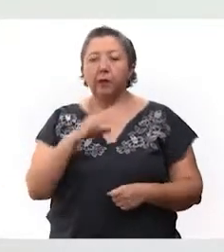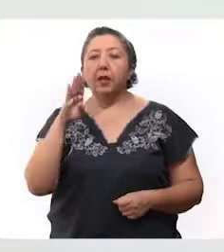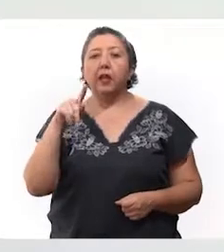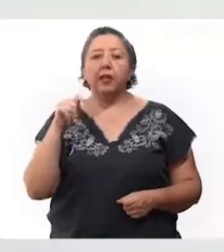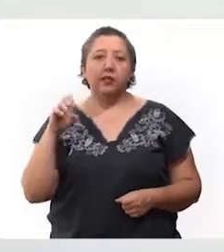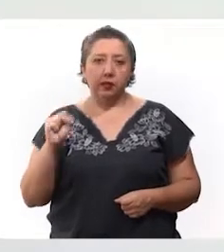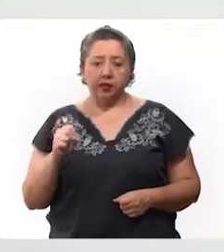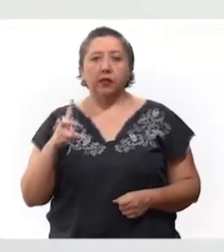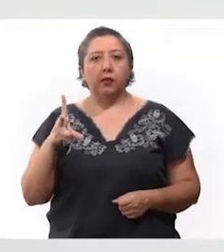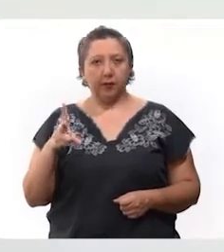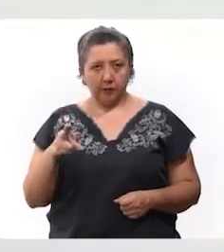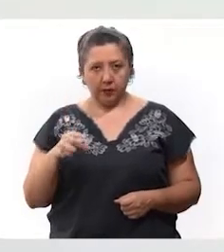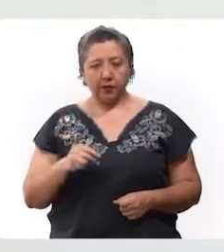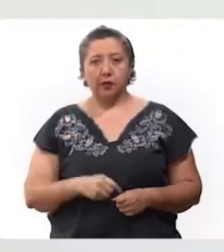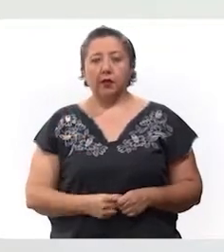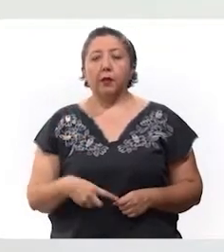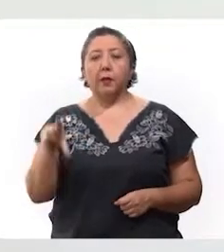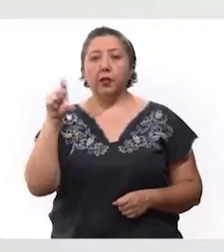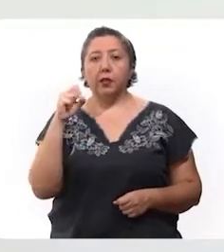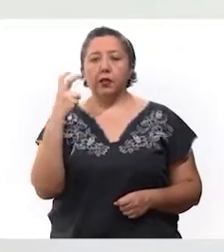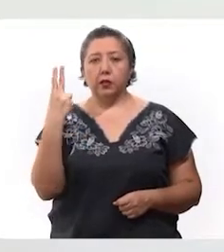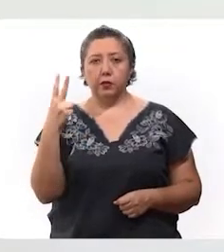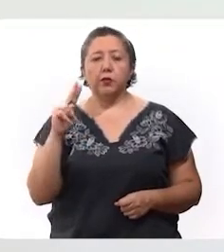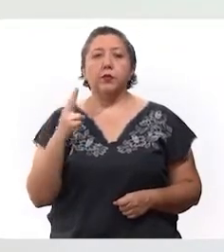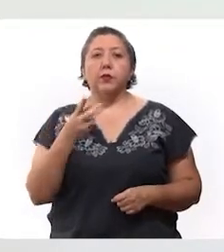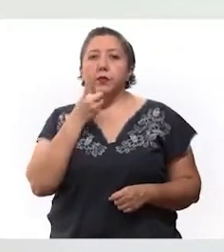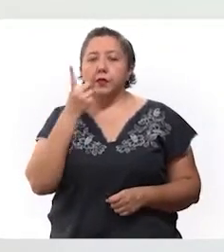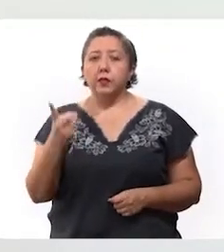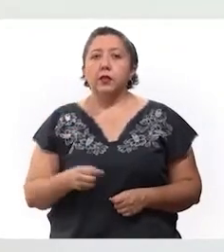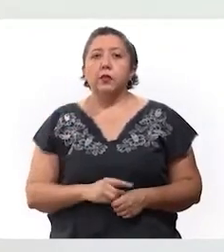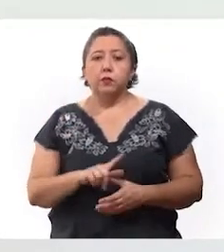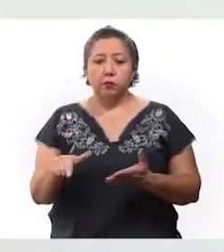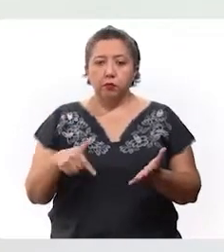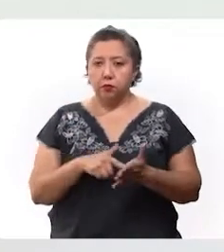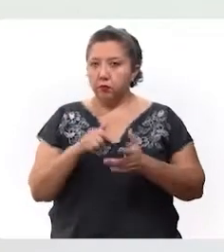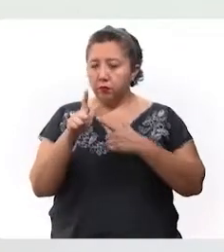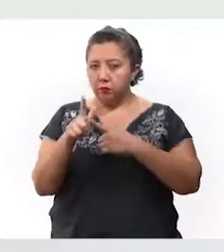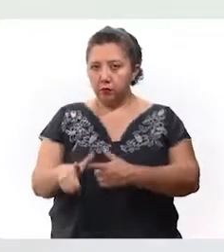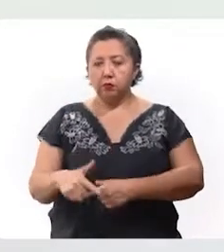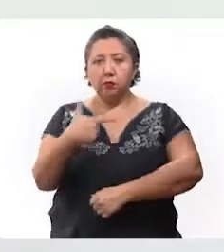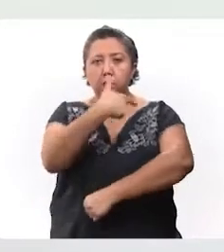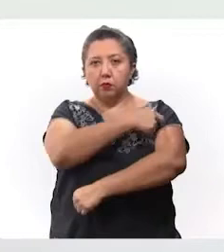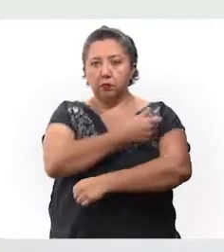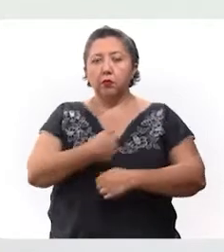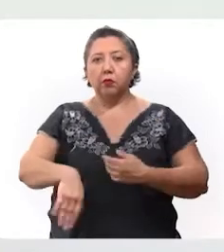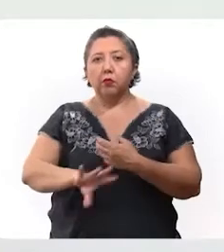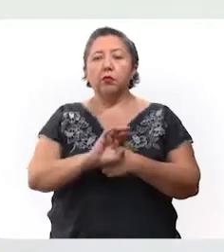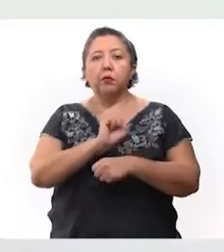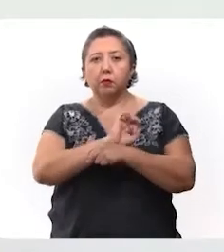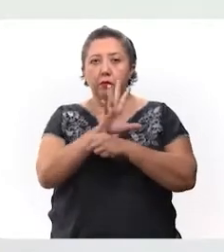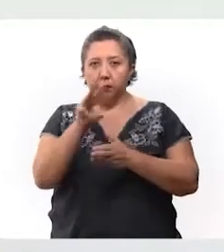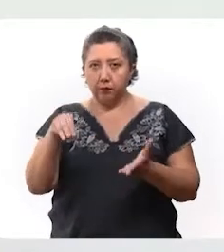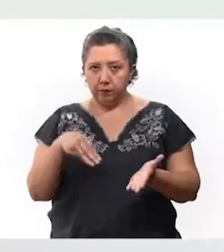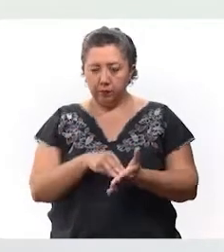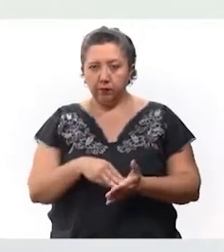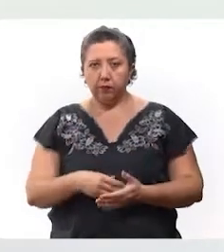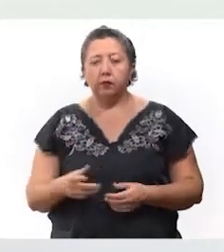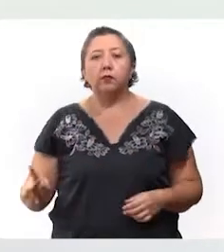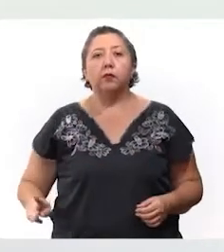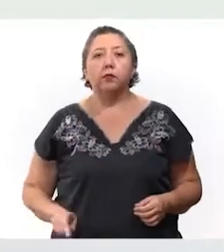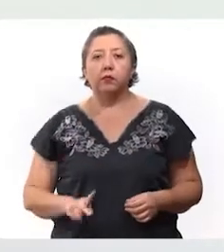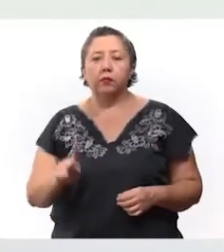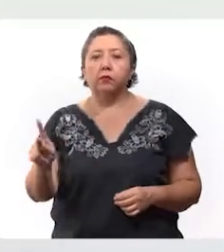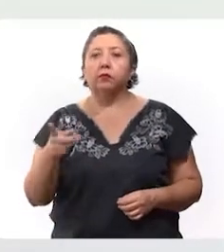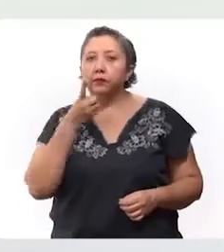Bienestar. También, a partir del 22 de noviembre, se situarán módulos permanentes de vacunación contra el coronavirus en Mérida y el interior